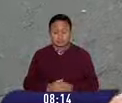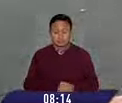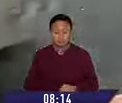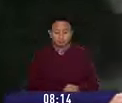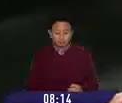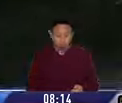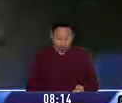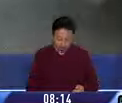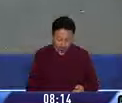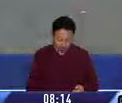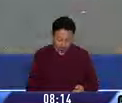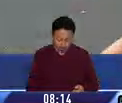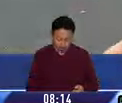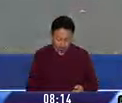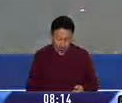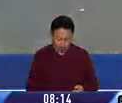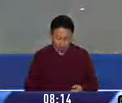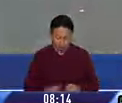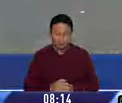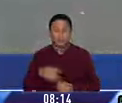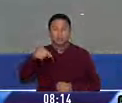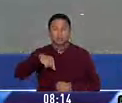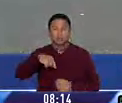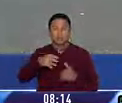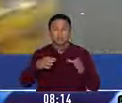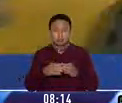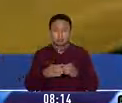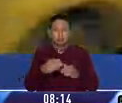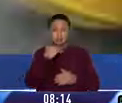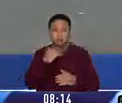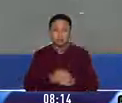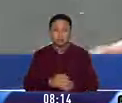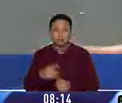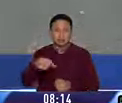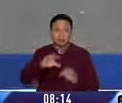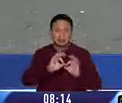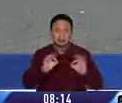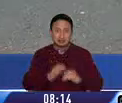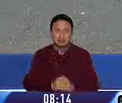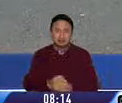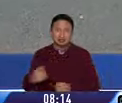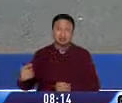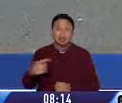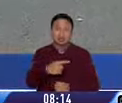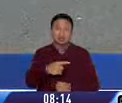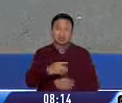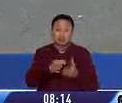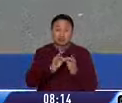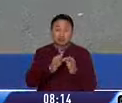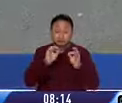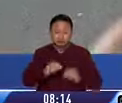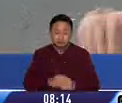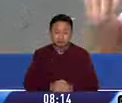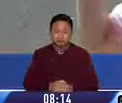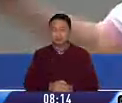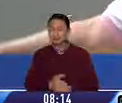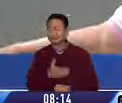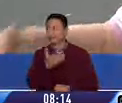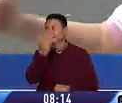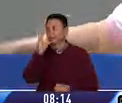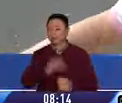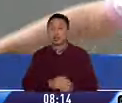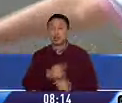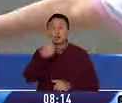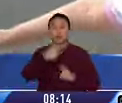una reparación, poner un bacheo o algo, pero no lo hacen. Y si lo hacen, esos bacheos no sirven para nada. Y pasa un